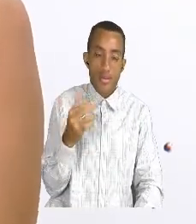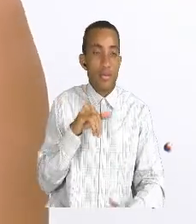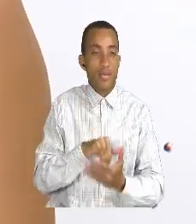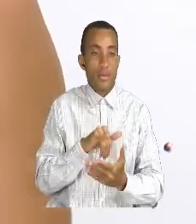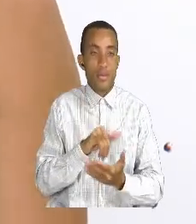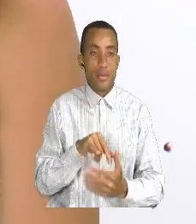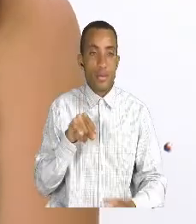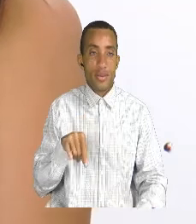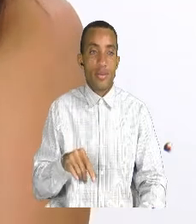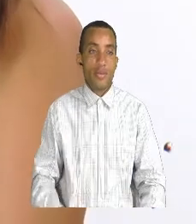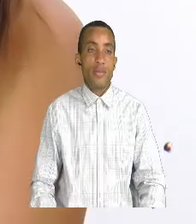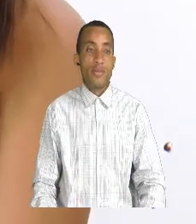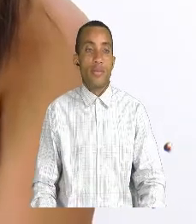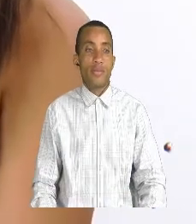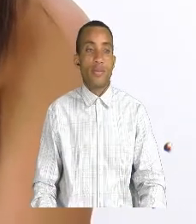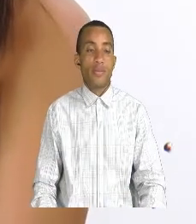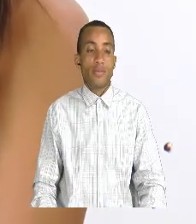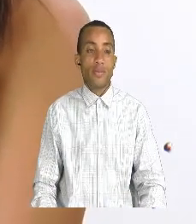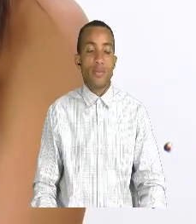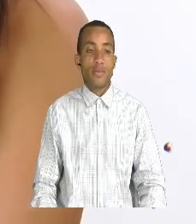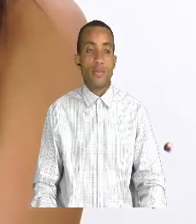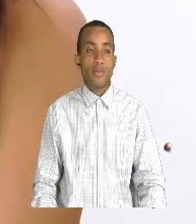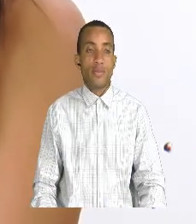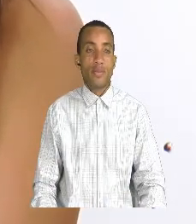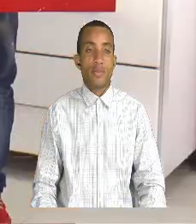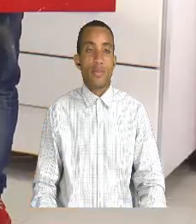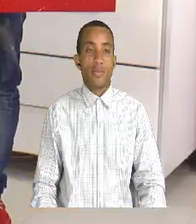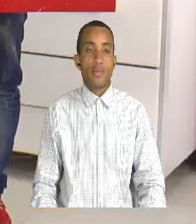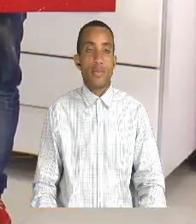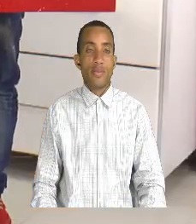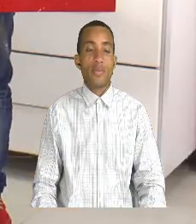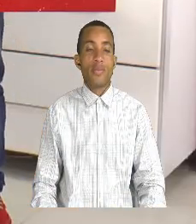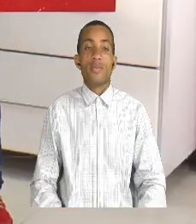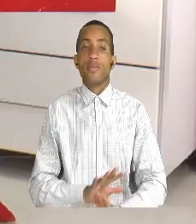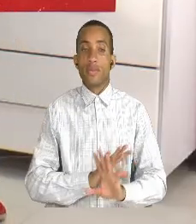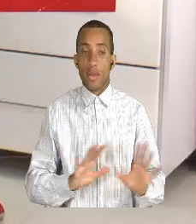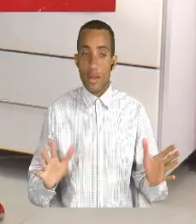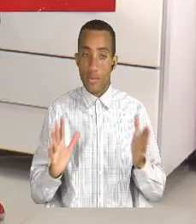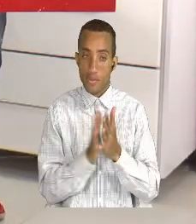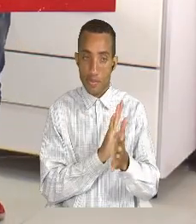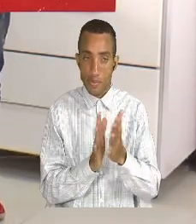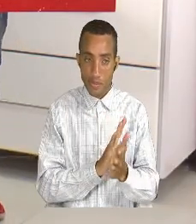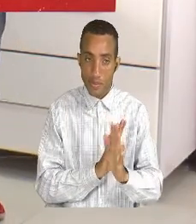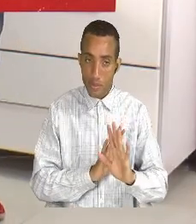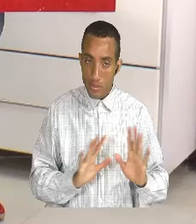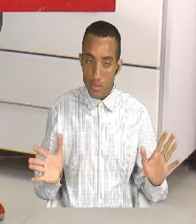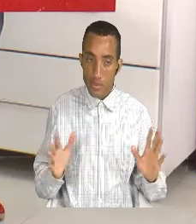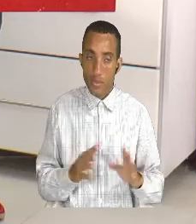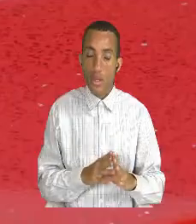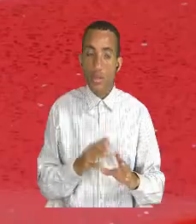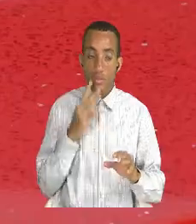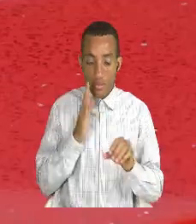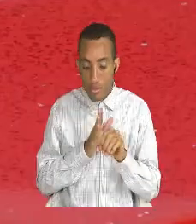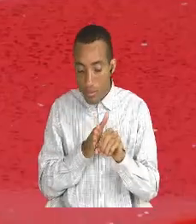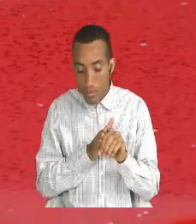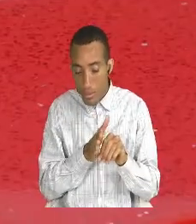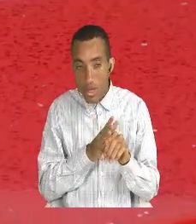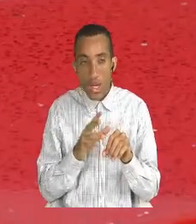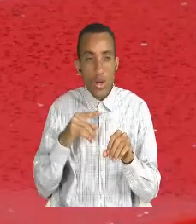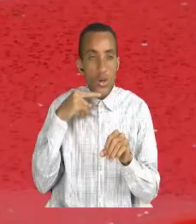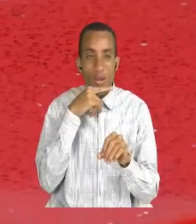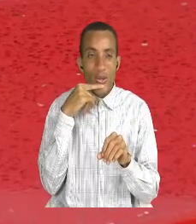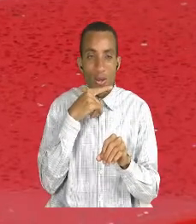Televisión. Sí, Rocha. Entonces, aquí ya llevamos nuestra preparación. Ya tengo también nuestro pimentón rojo. Uh-huh. Aquí